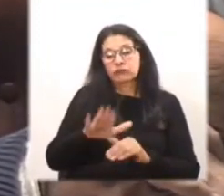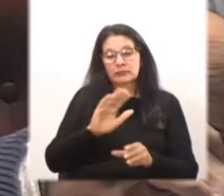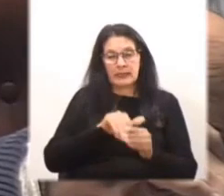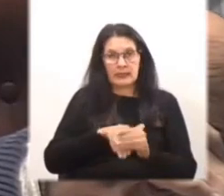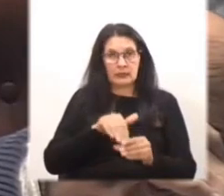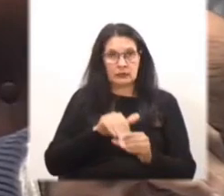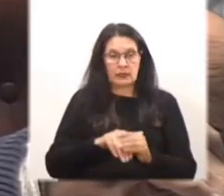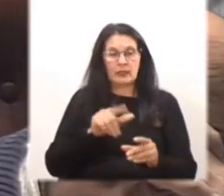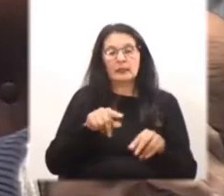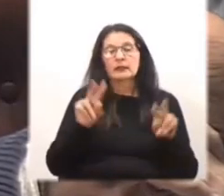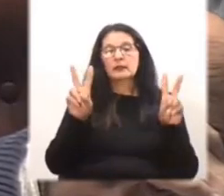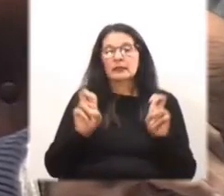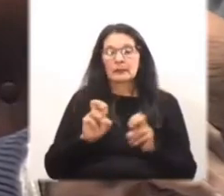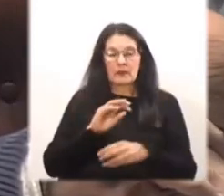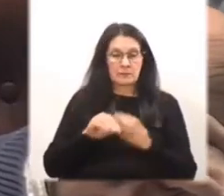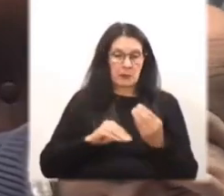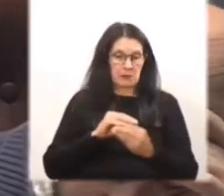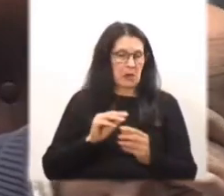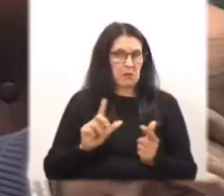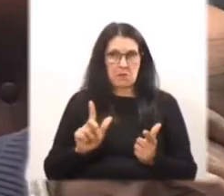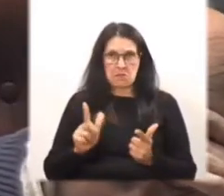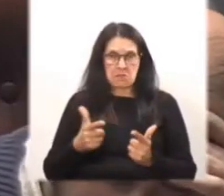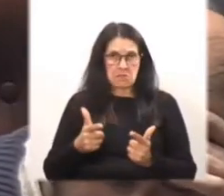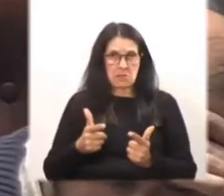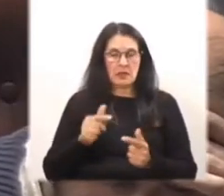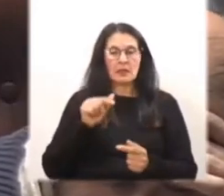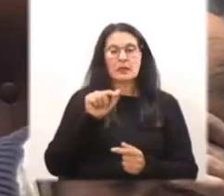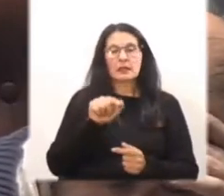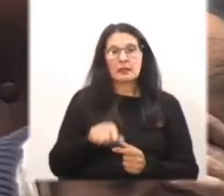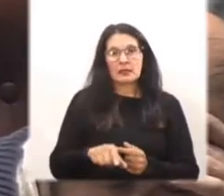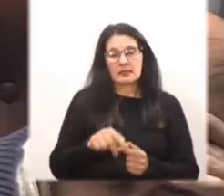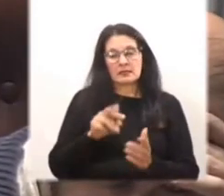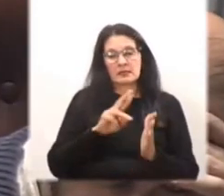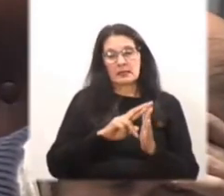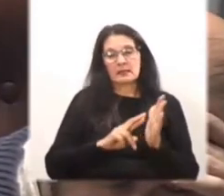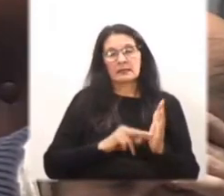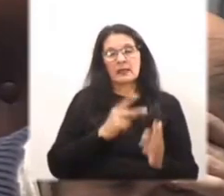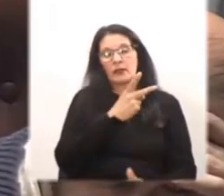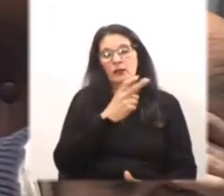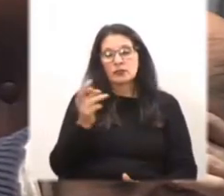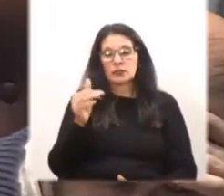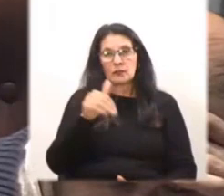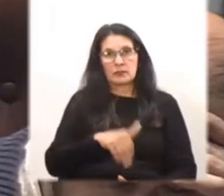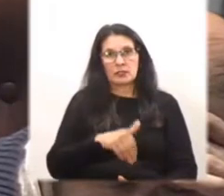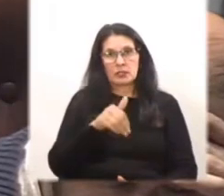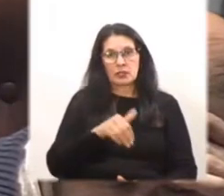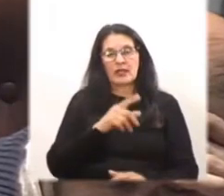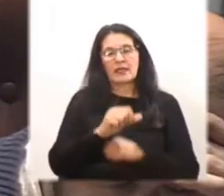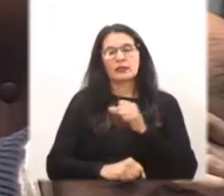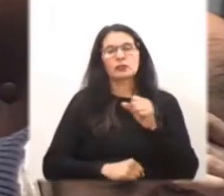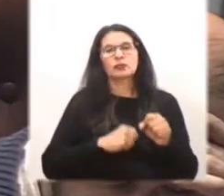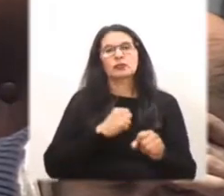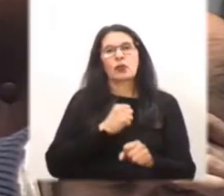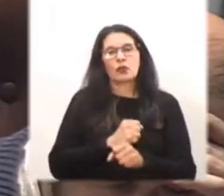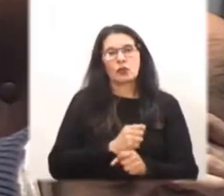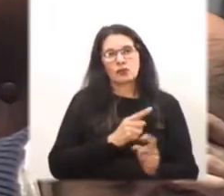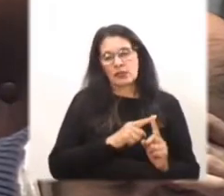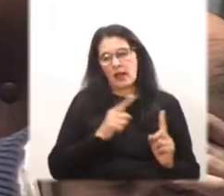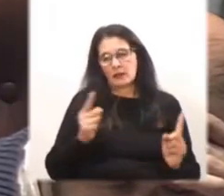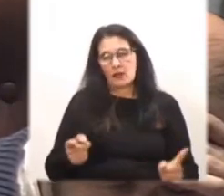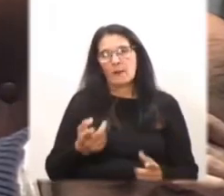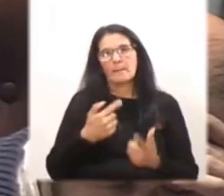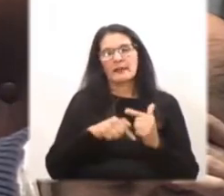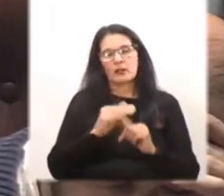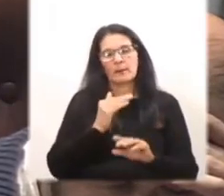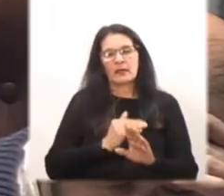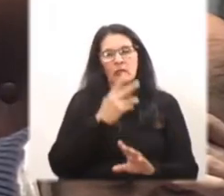Temas familiares no hay. Esa resolución de los 200 millones de pesos es de todos los años, al menos desde el